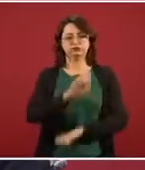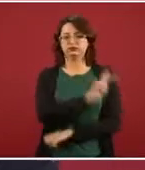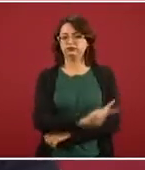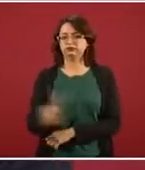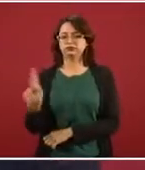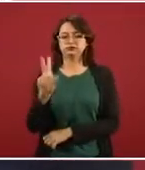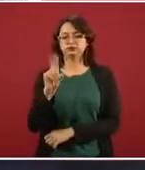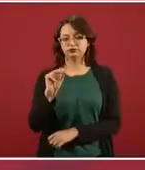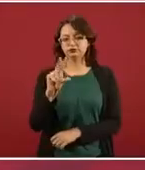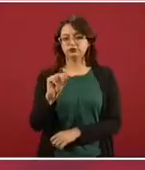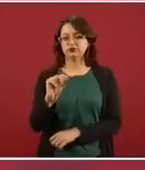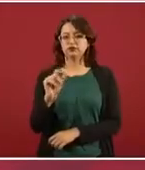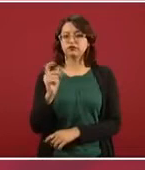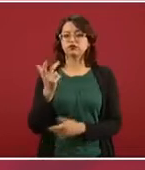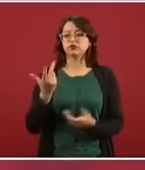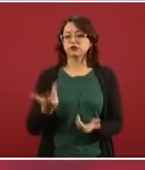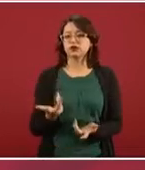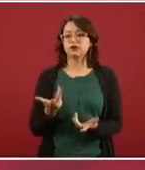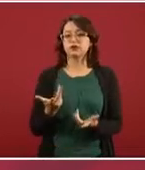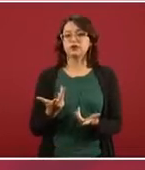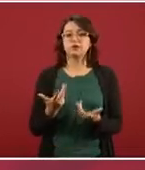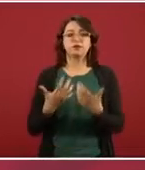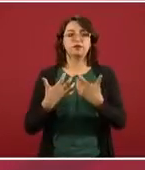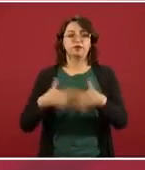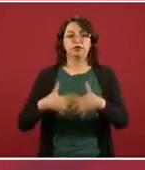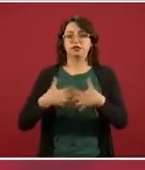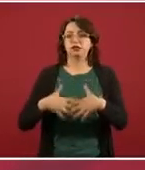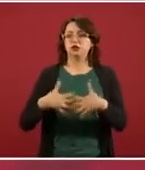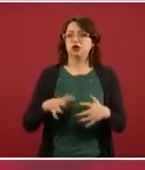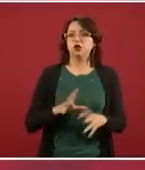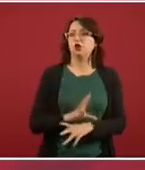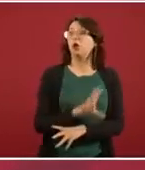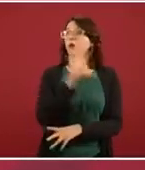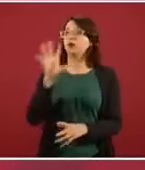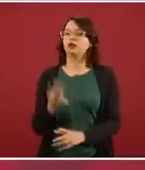empresarial, o no en toda la industria